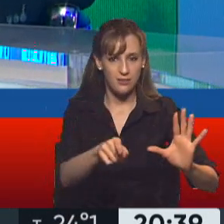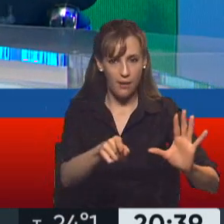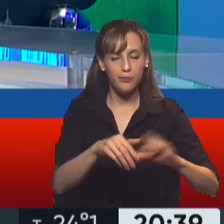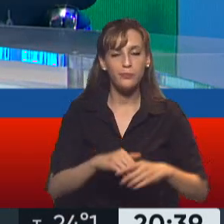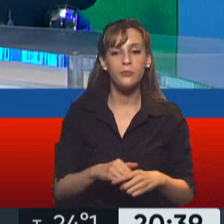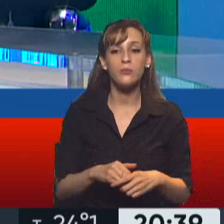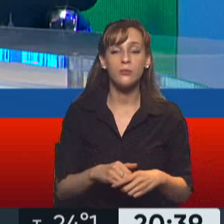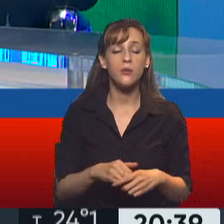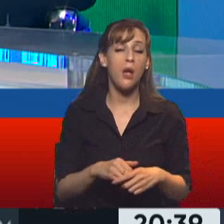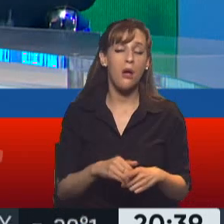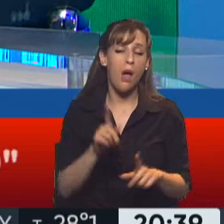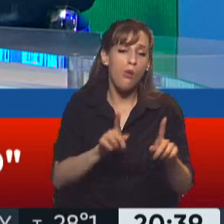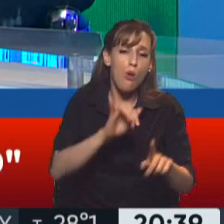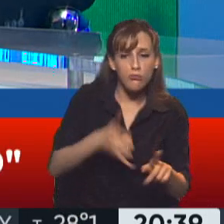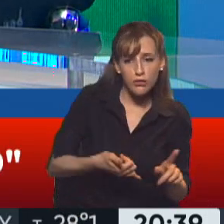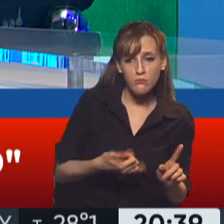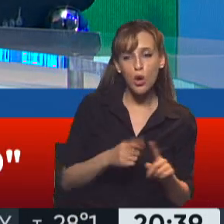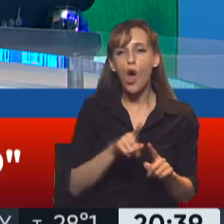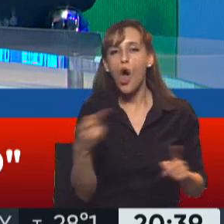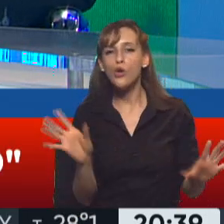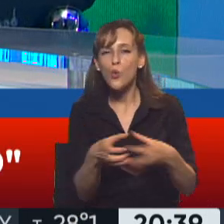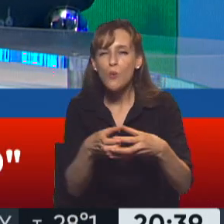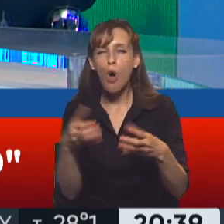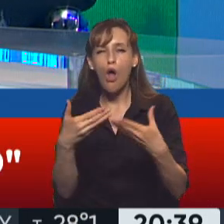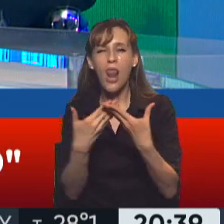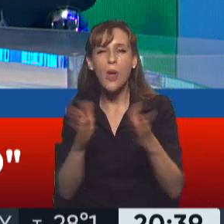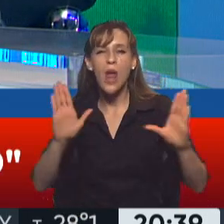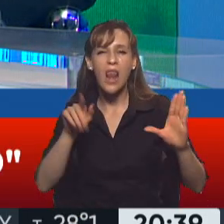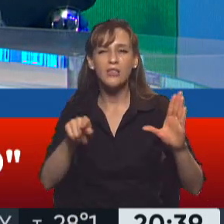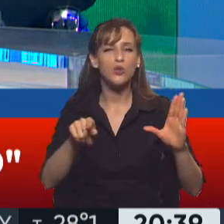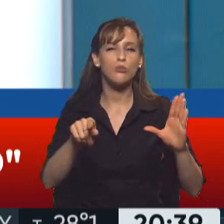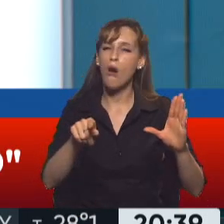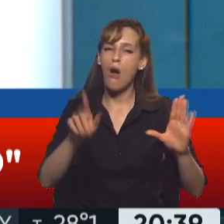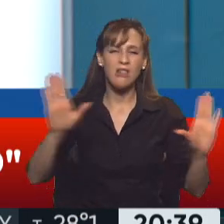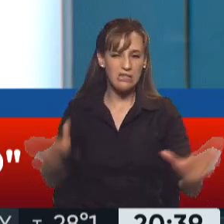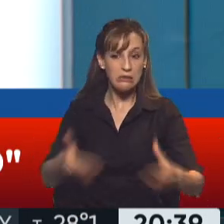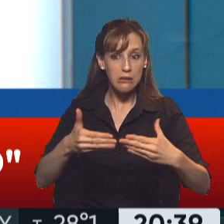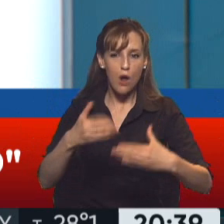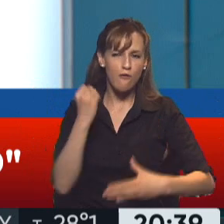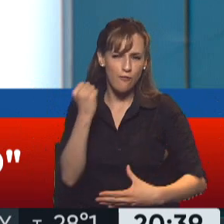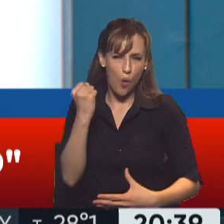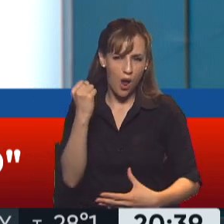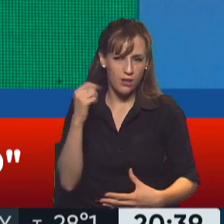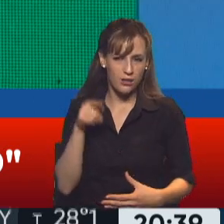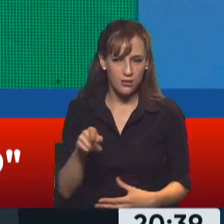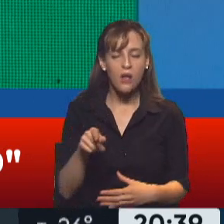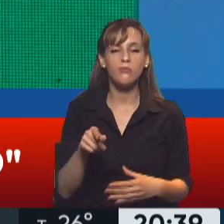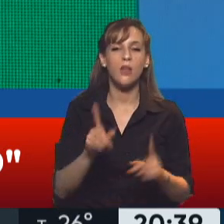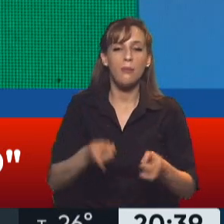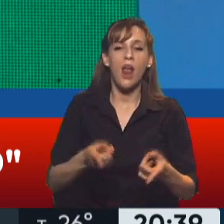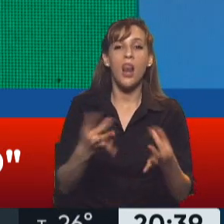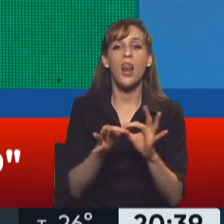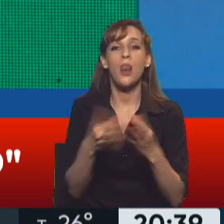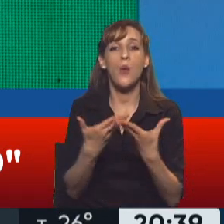lo han sido. Pero otras no. Hay un liberalismo conservador que tiene una tradición muy importante y ciertamente hay un liberalismo que ha sido muy autoritario,